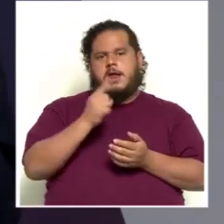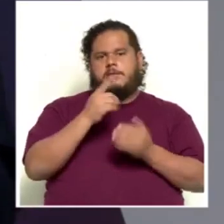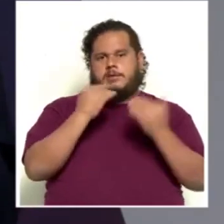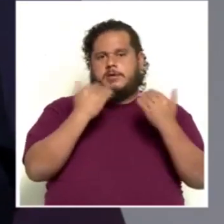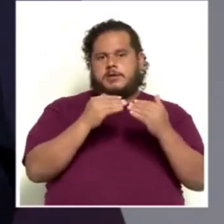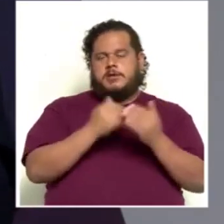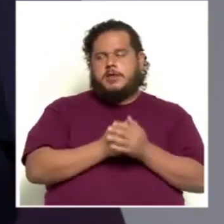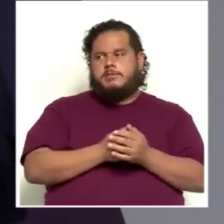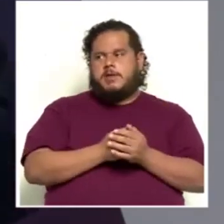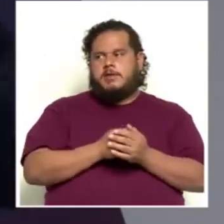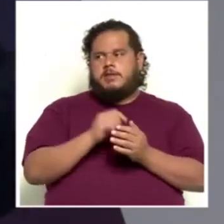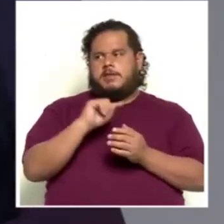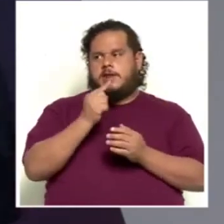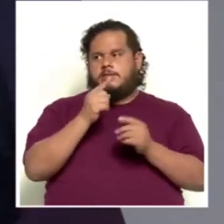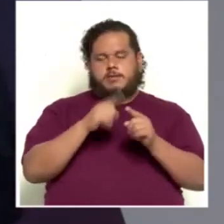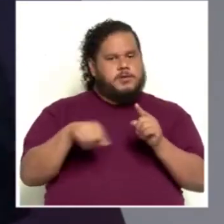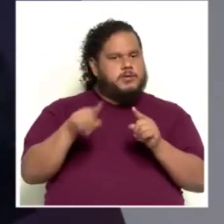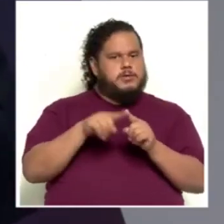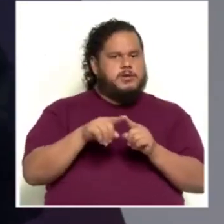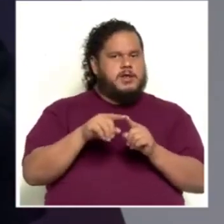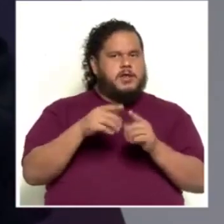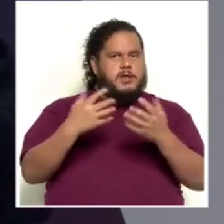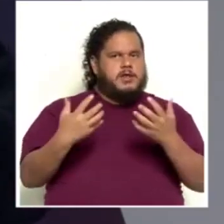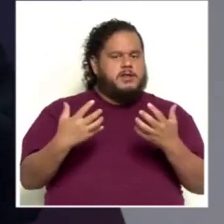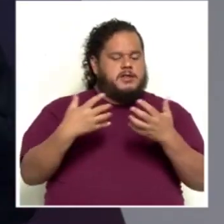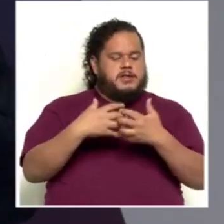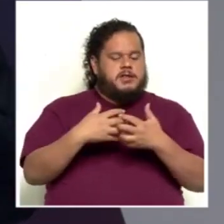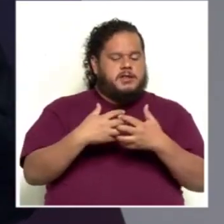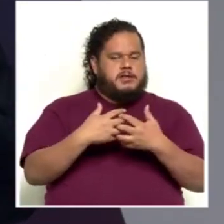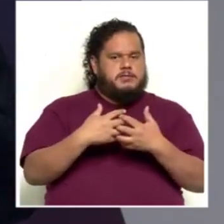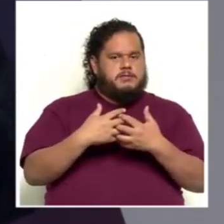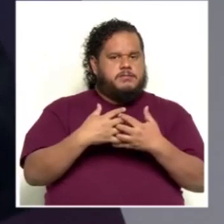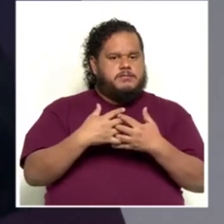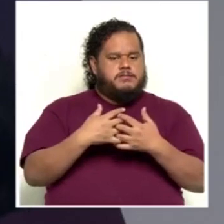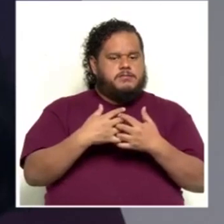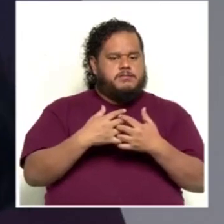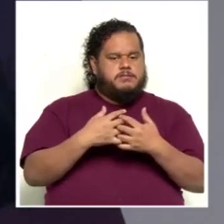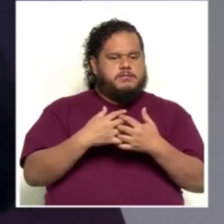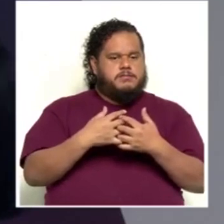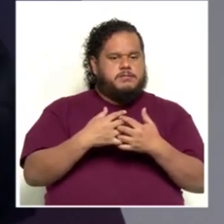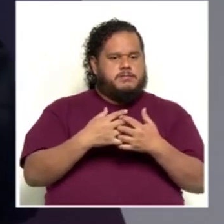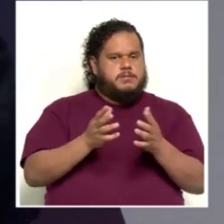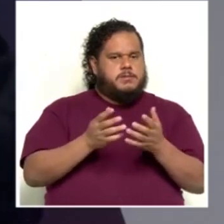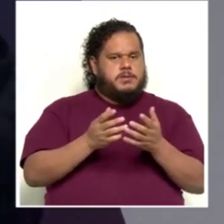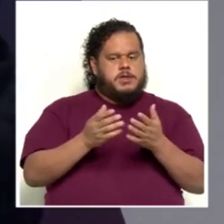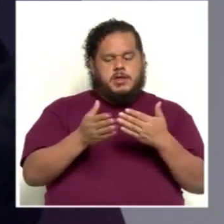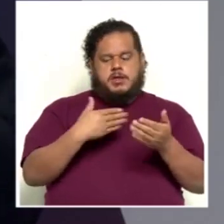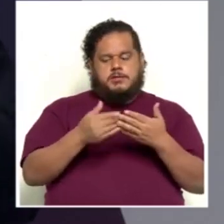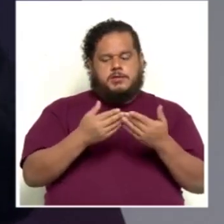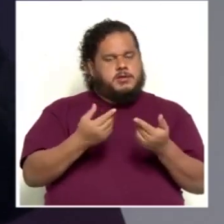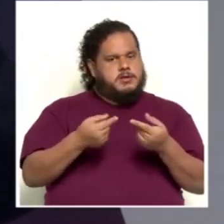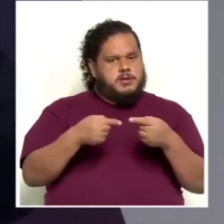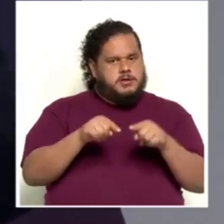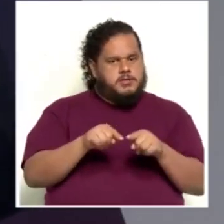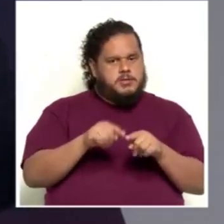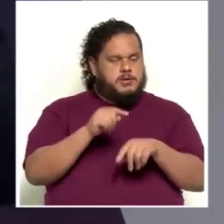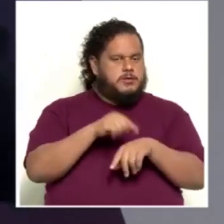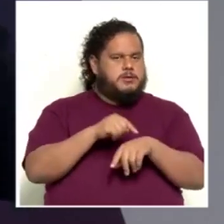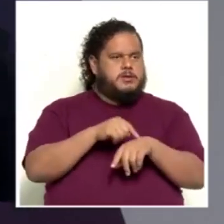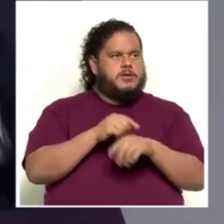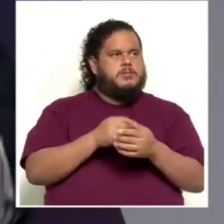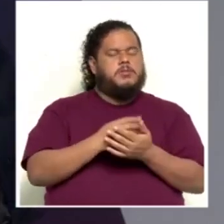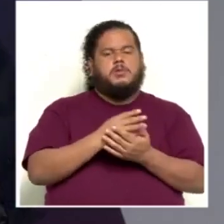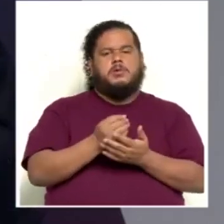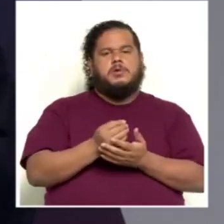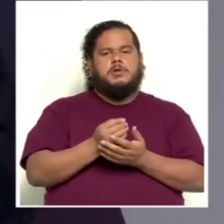etapa de la primera ronda tenía que ver con que, a pesar de que ha pasado el tiempo y de